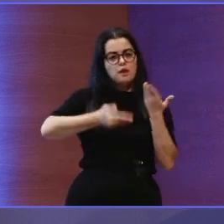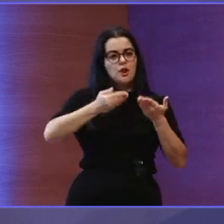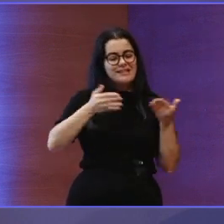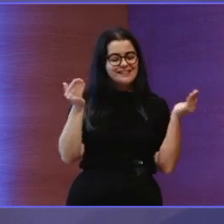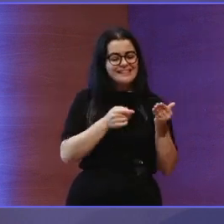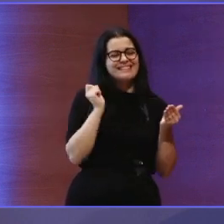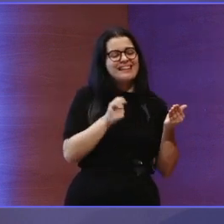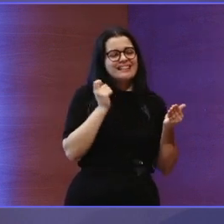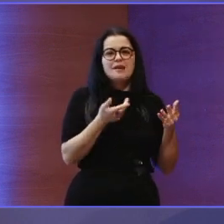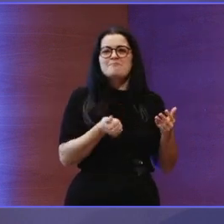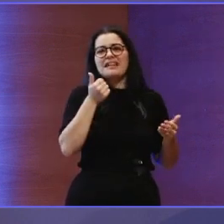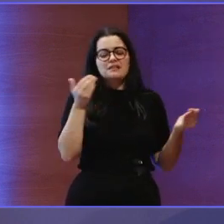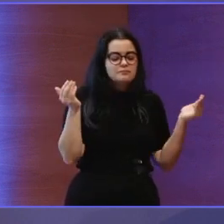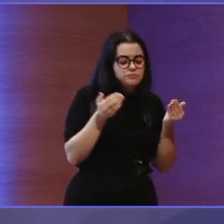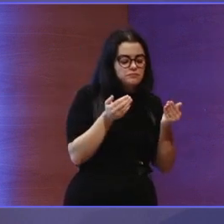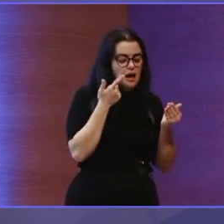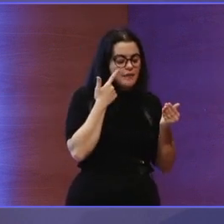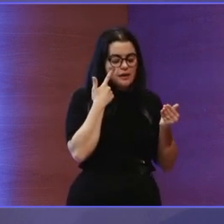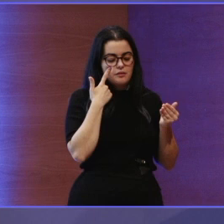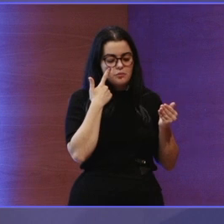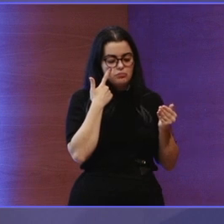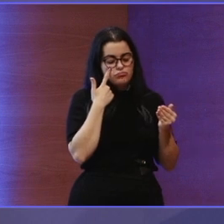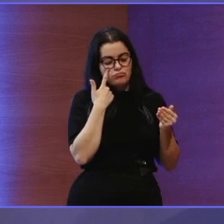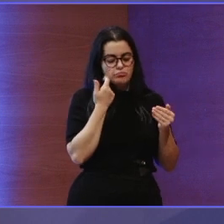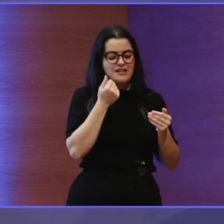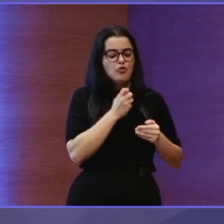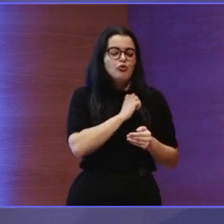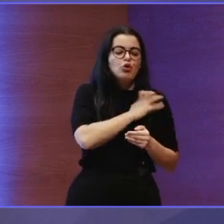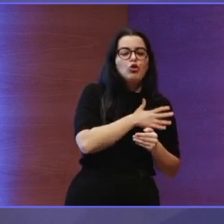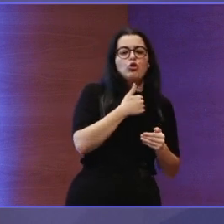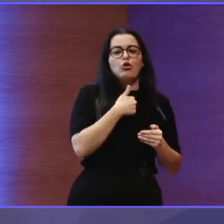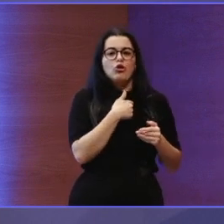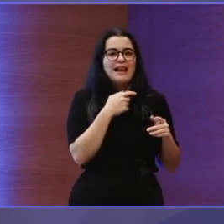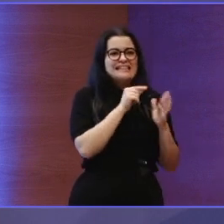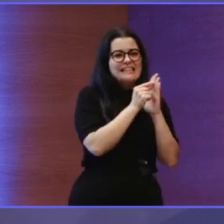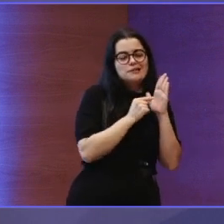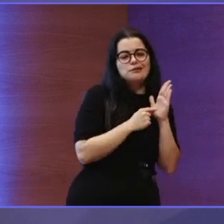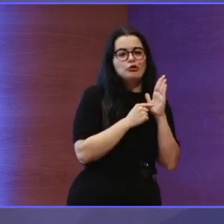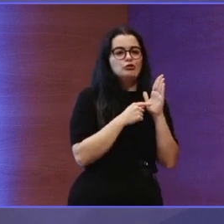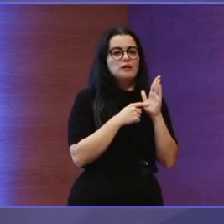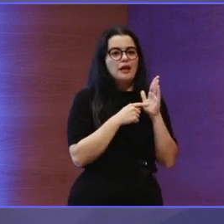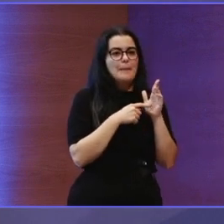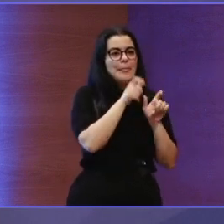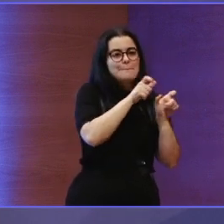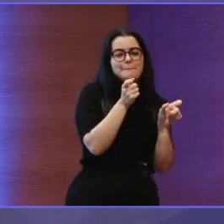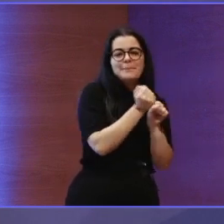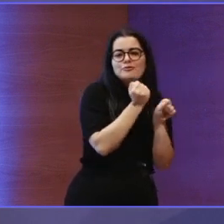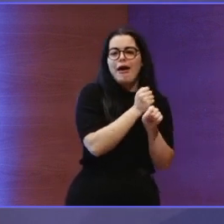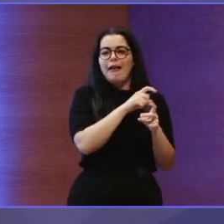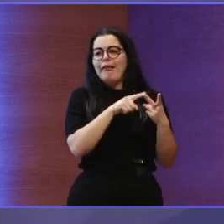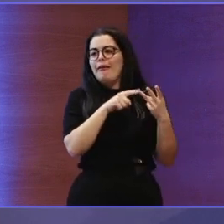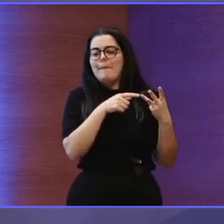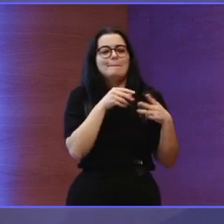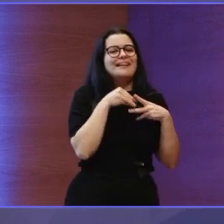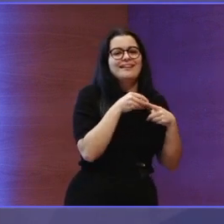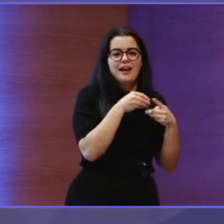centrada en la evaluación de aspectos que son funcionales que son requisitos funcionales que son requisitos de de personal requisitos